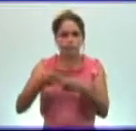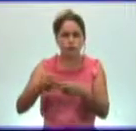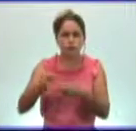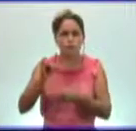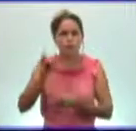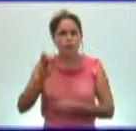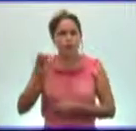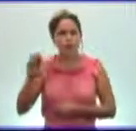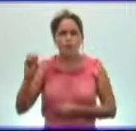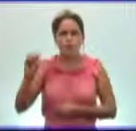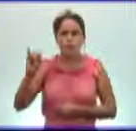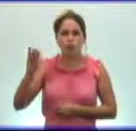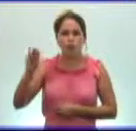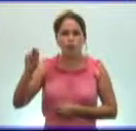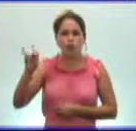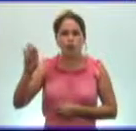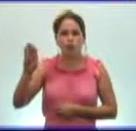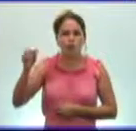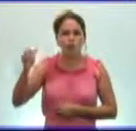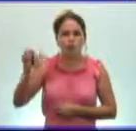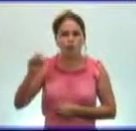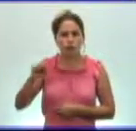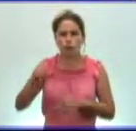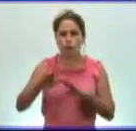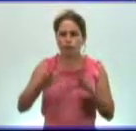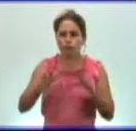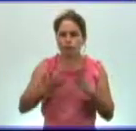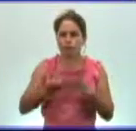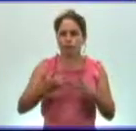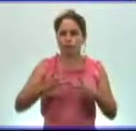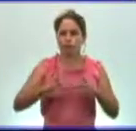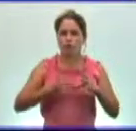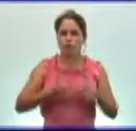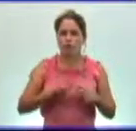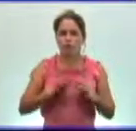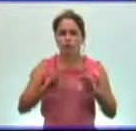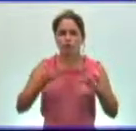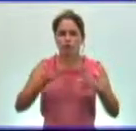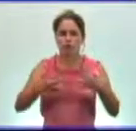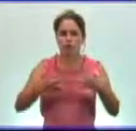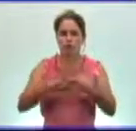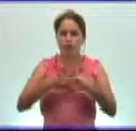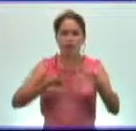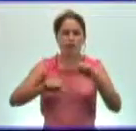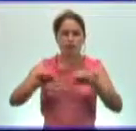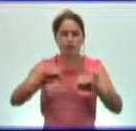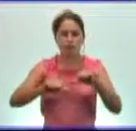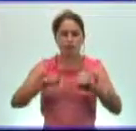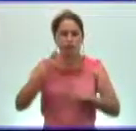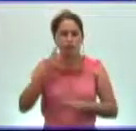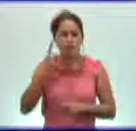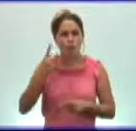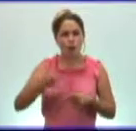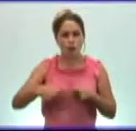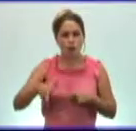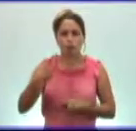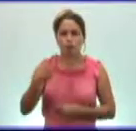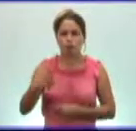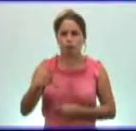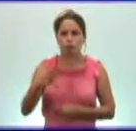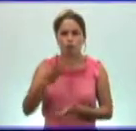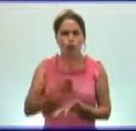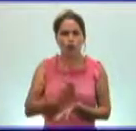partícula, nombrarlas o formularlas y además definir el enlace químico. Ahora nos proponemos el segundo ejercicio de la clase, que